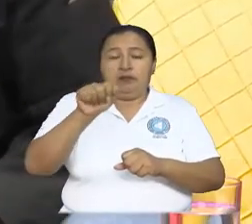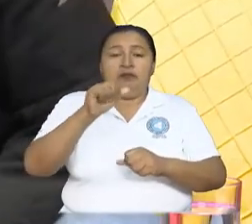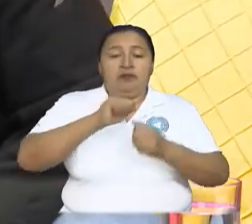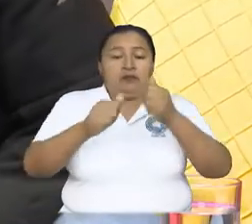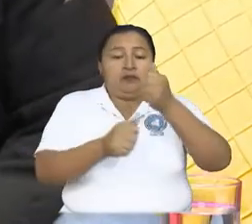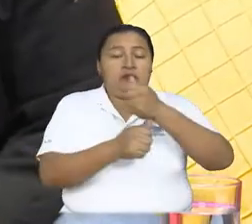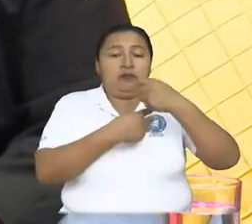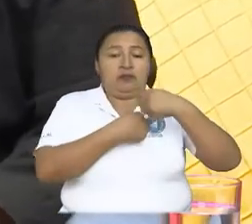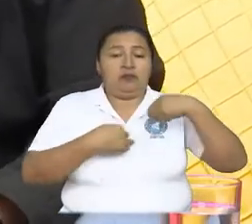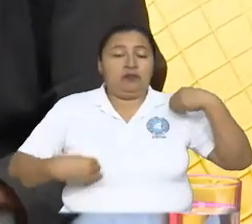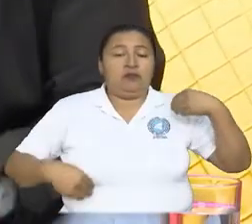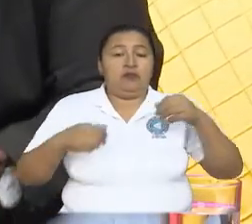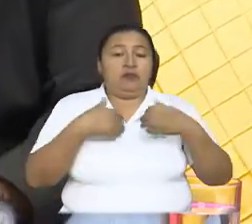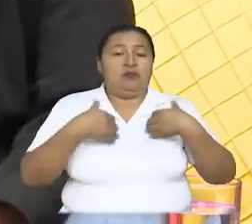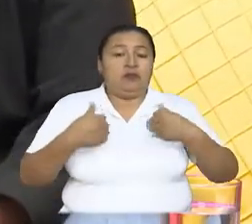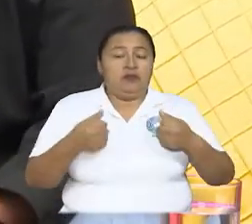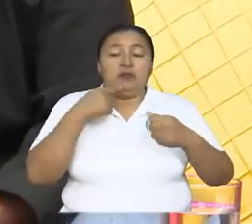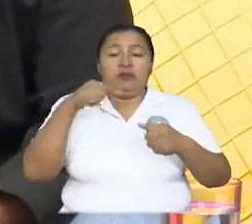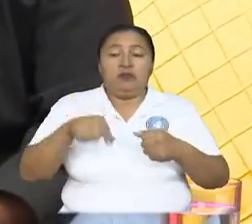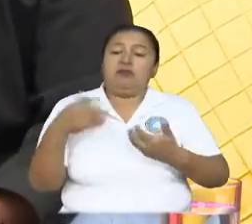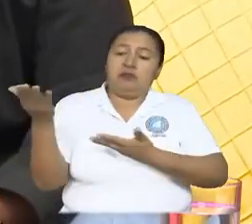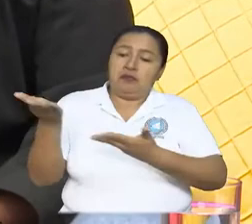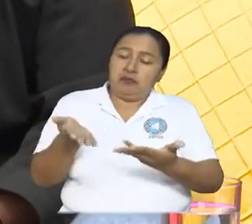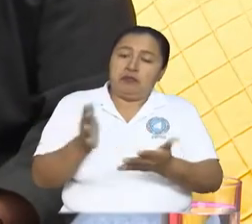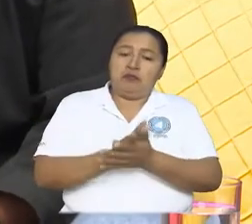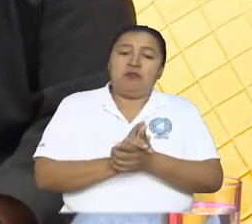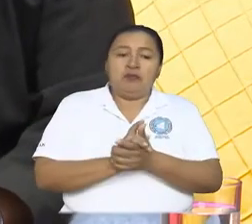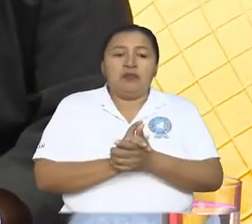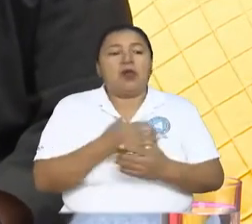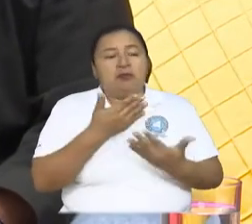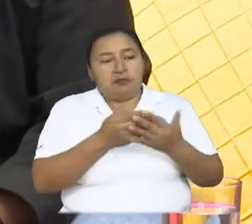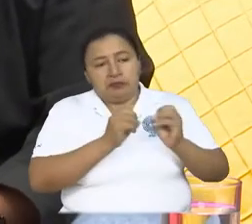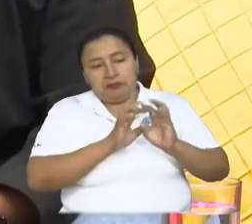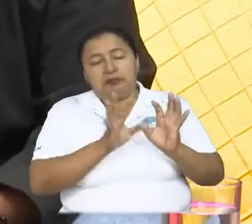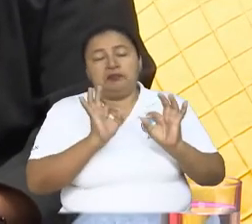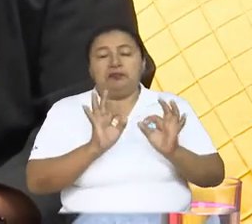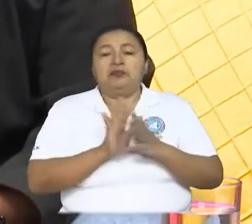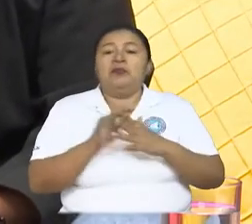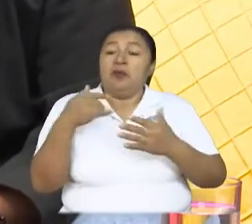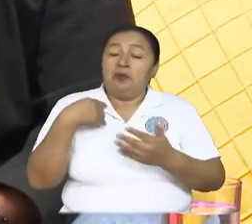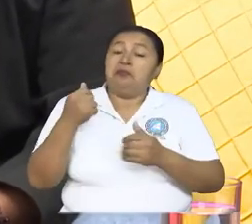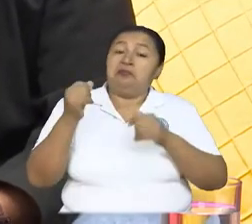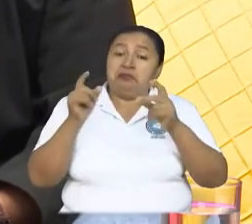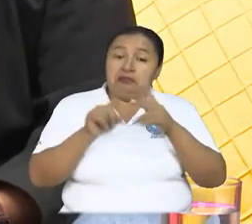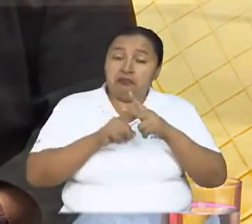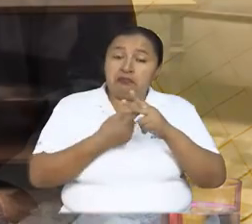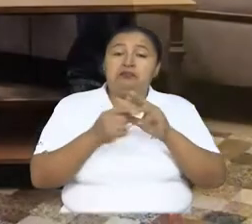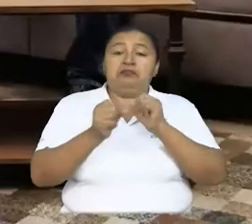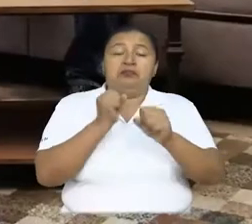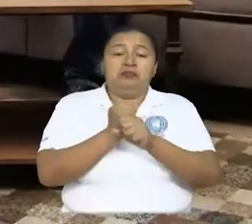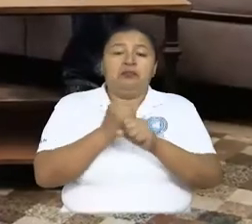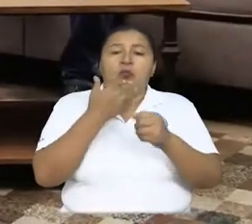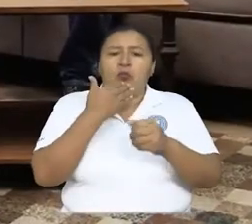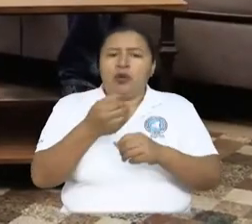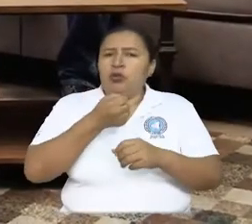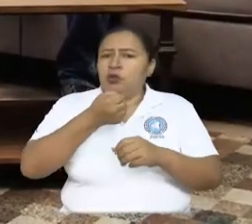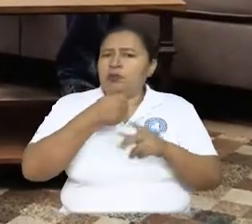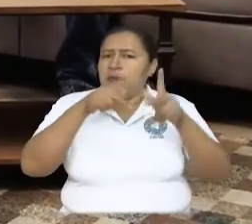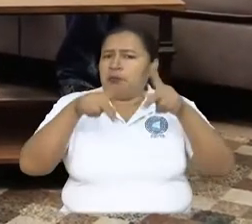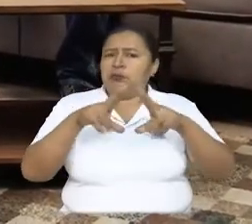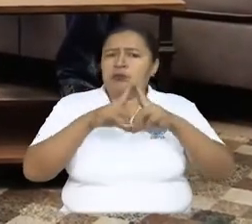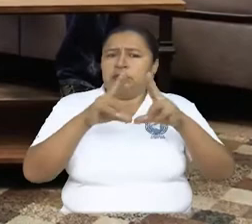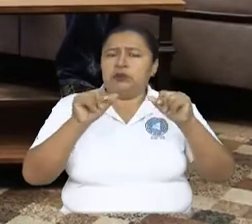marcha bueno y despuntando el año no buenas noticias siempre para el pueblo nicaragüense pero también